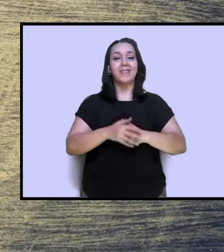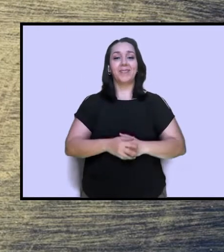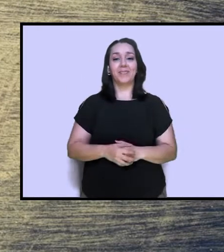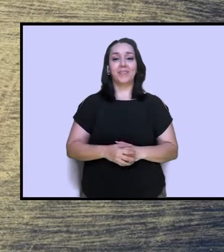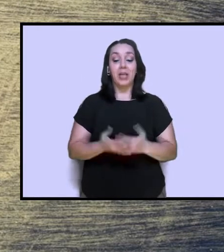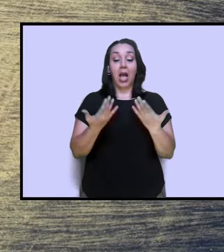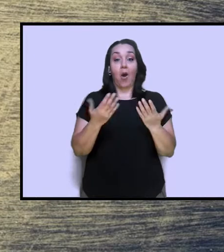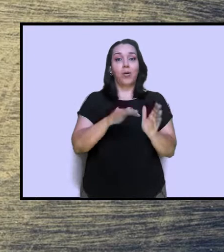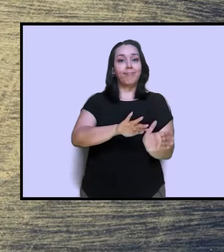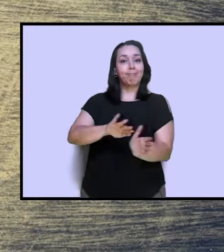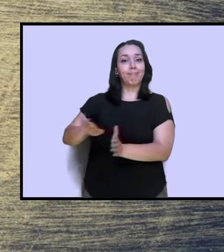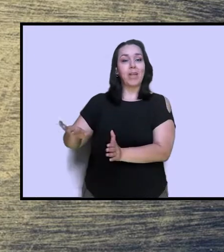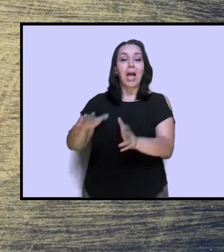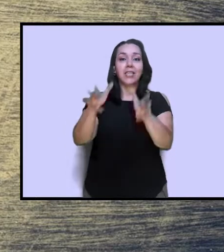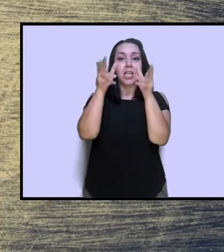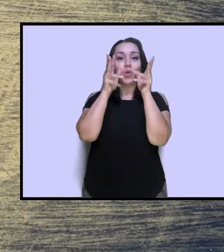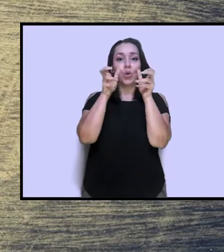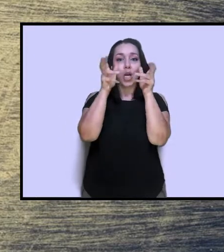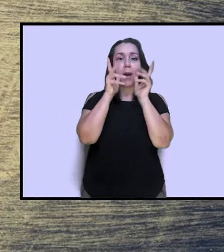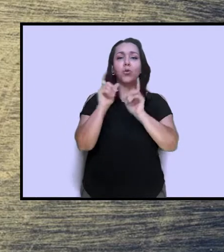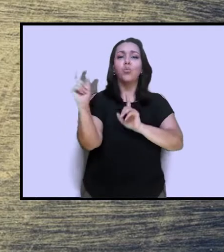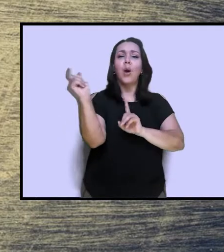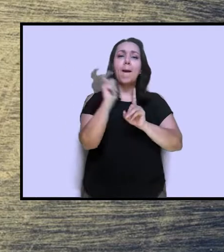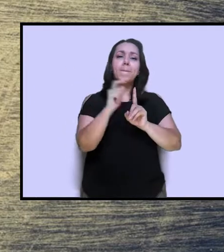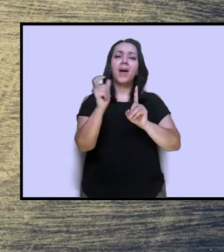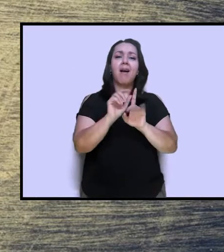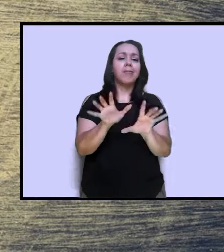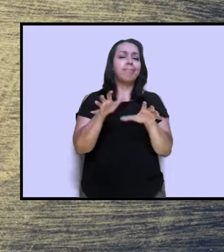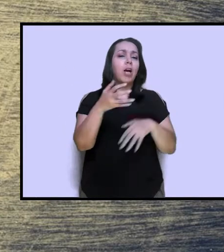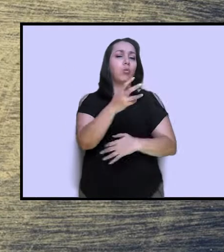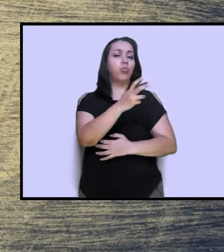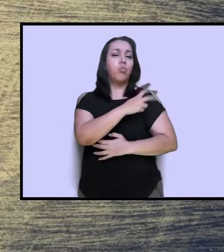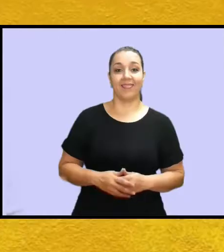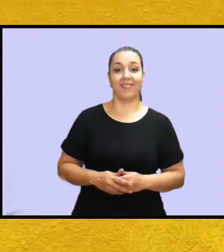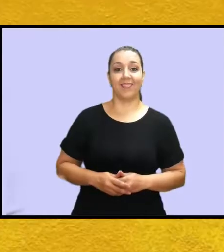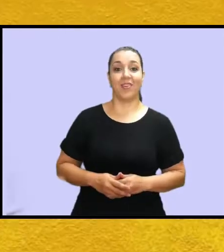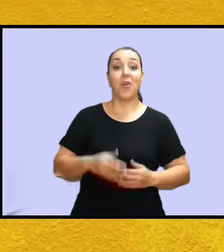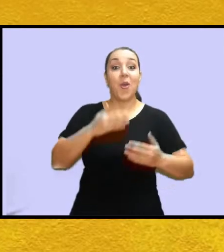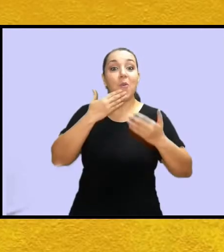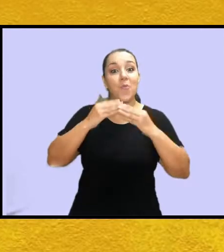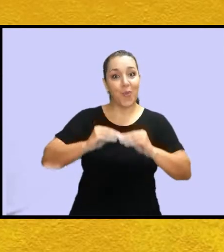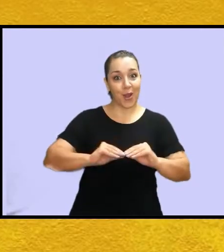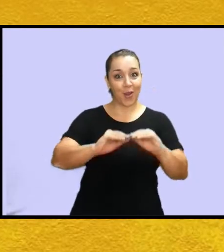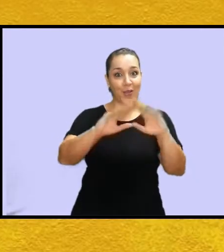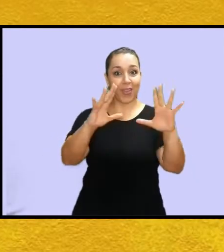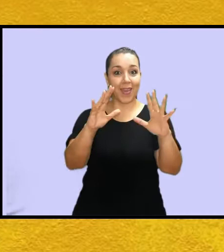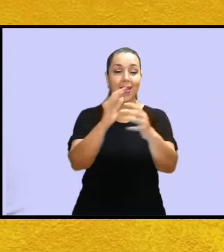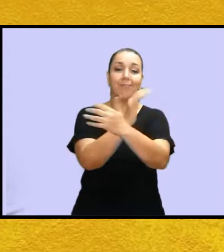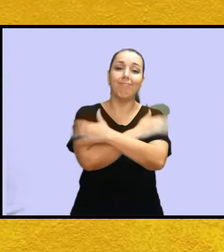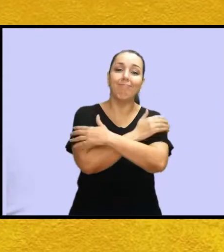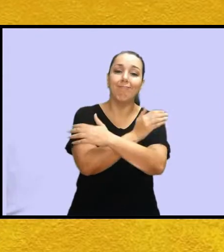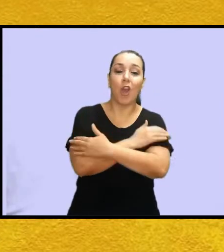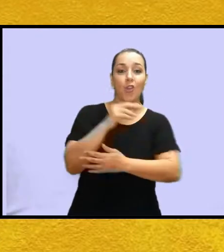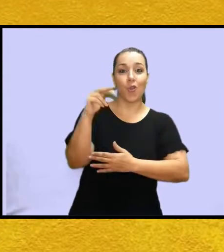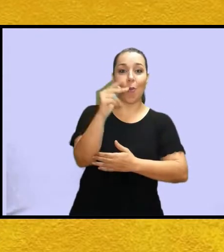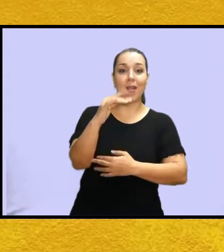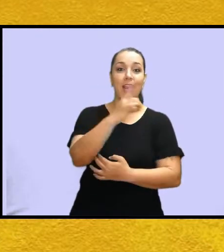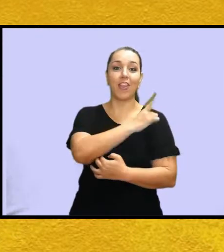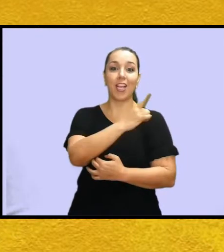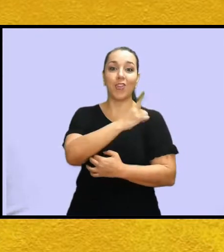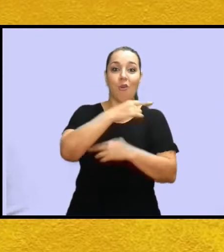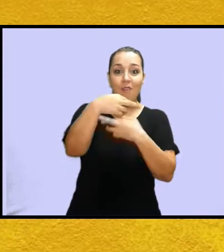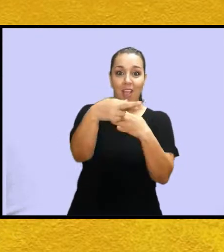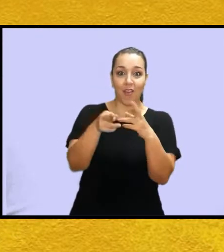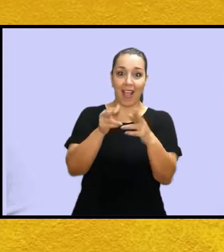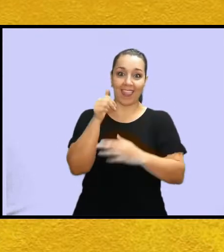A continuación, escucharemos unas palabras a cargo de nuestras jefaturas. Buenos días, queridos compañeros de la